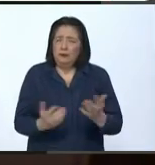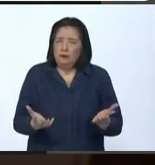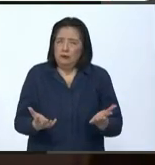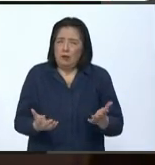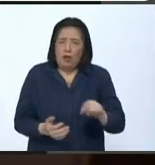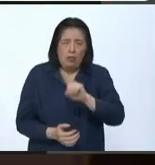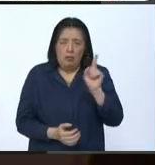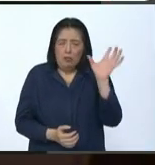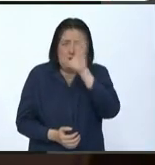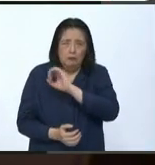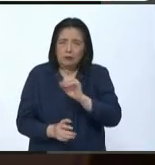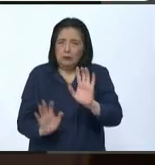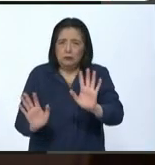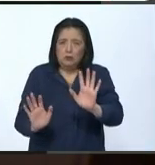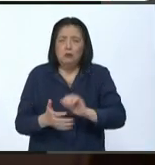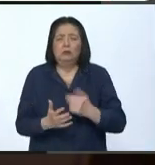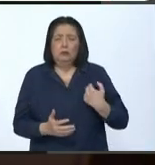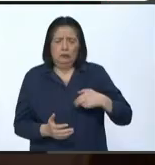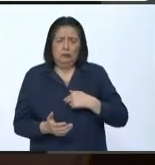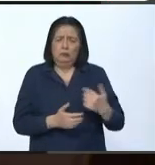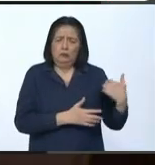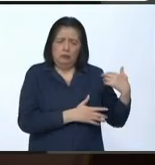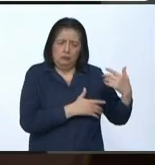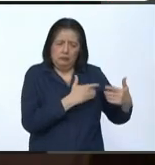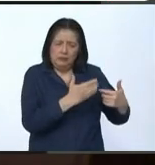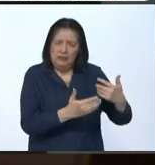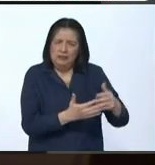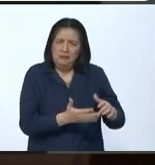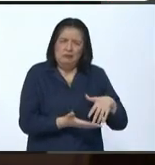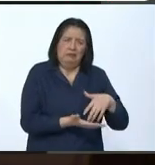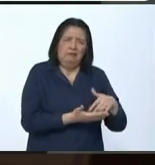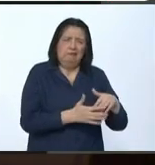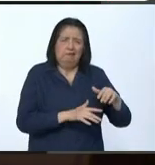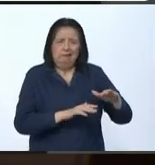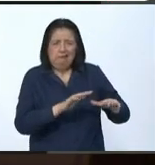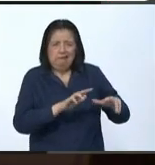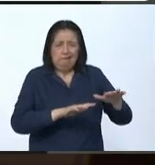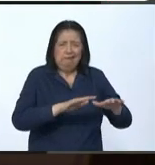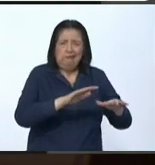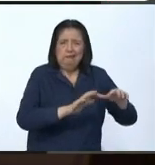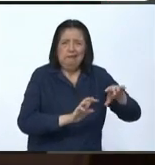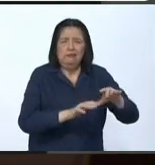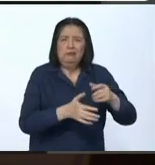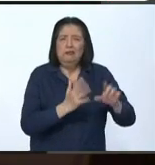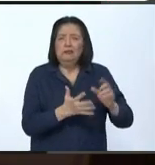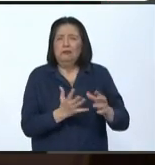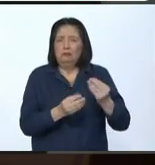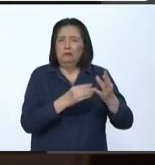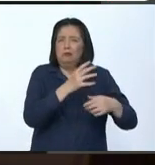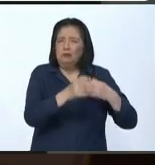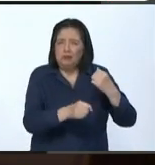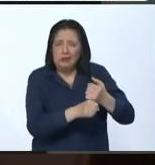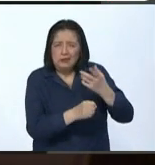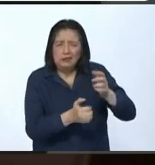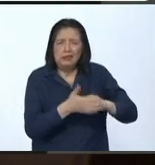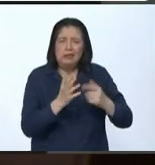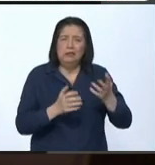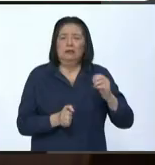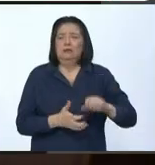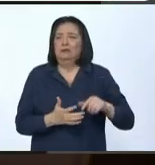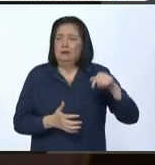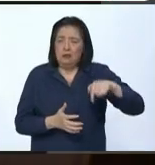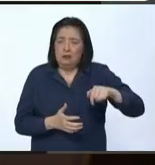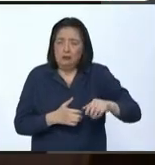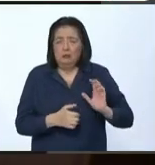debemos olvidar que venimos de un escenario de inestabilidad que se prolonga por varios años, que ha llevado a